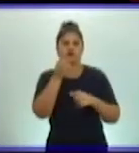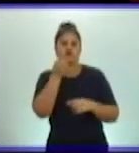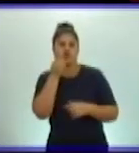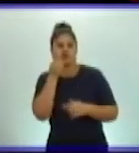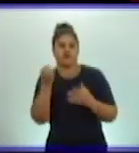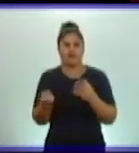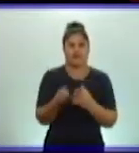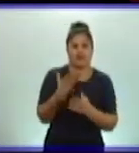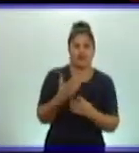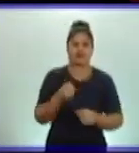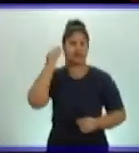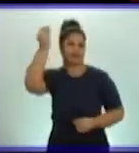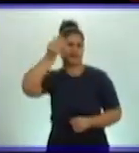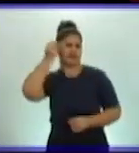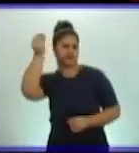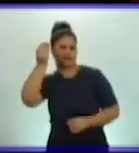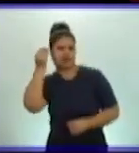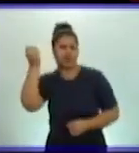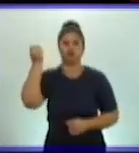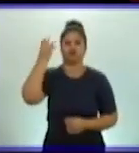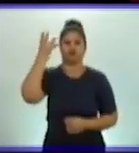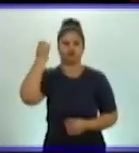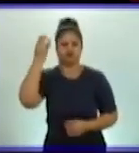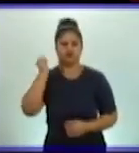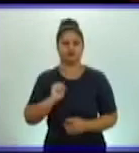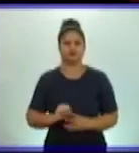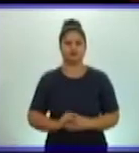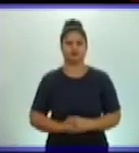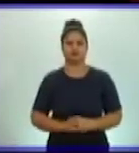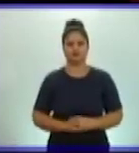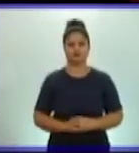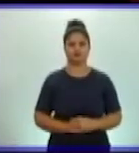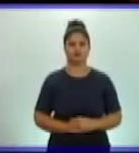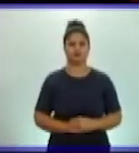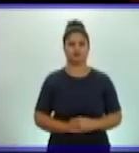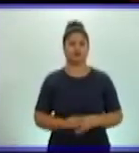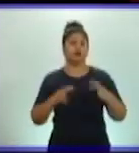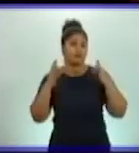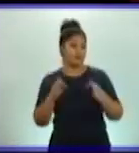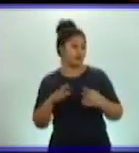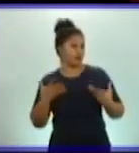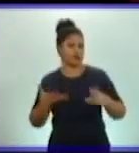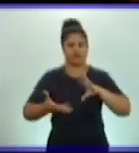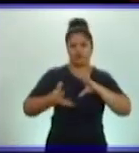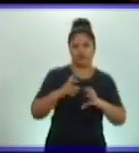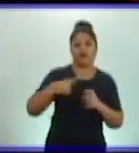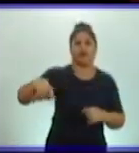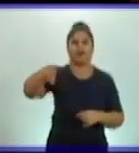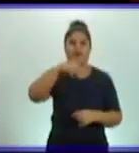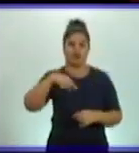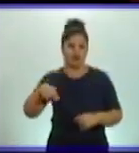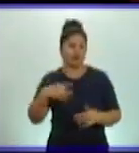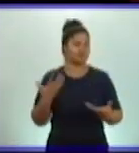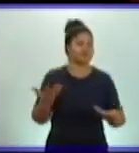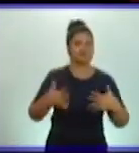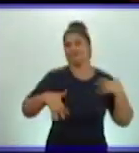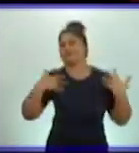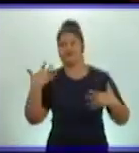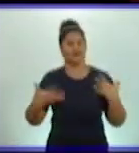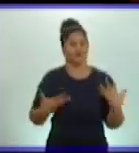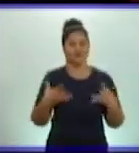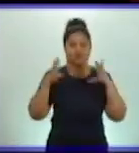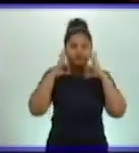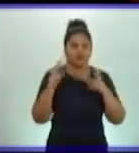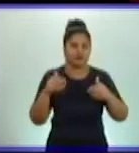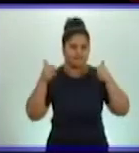pueda redactar. Y por supuesto, cuando comprende y cuando se está haciendo juicios críticos, claro que puede redactar. Y por supuesto, entonces